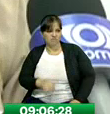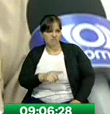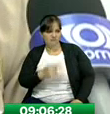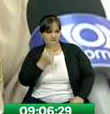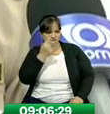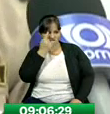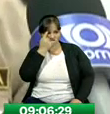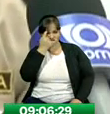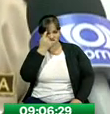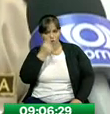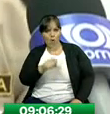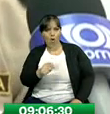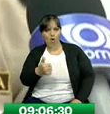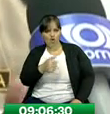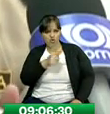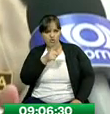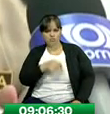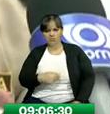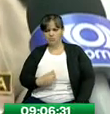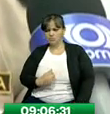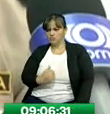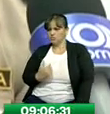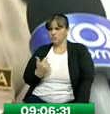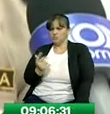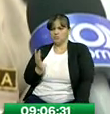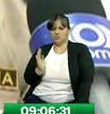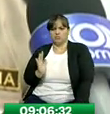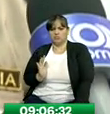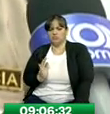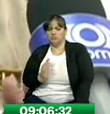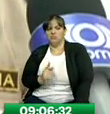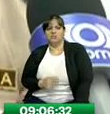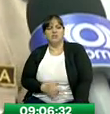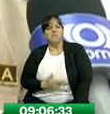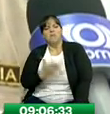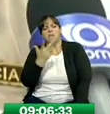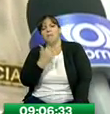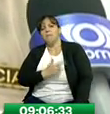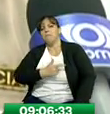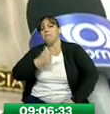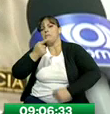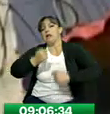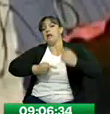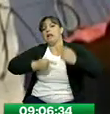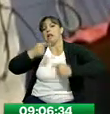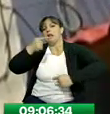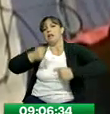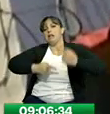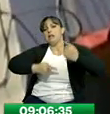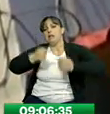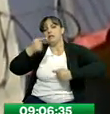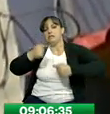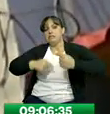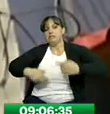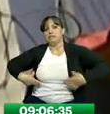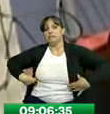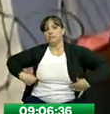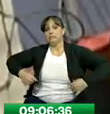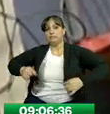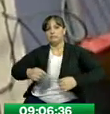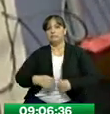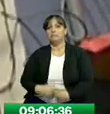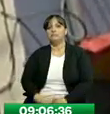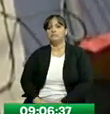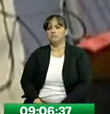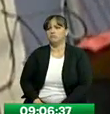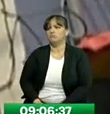privado en donde lamentablemente en la labor de la policía no podrían o no pudo haberla prevenido de acuerdo a versión de los testigos todo